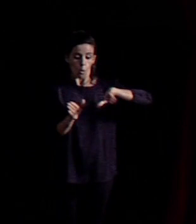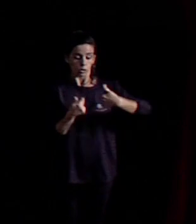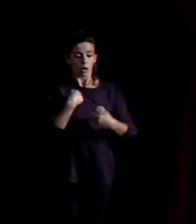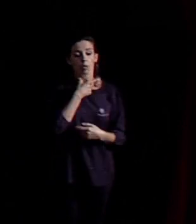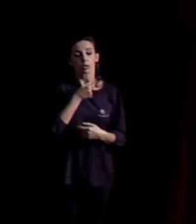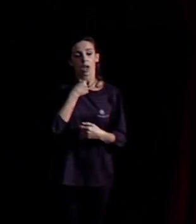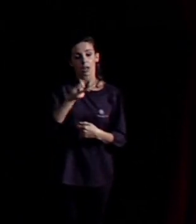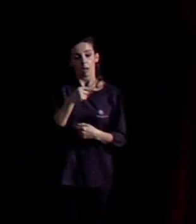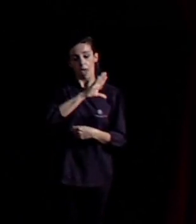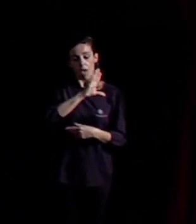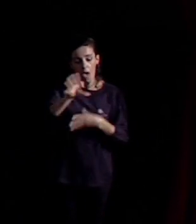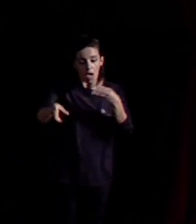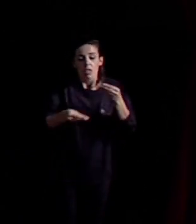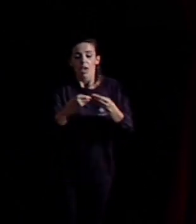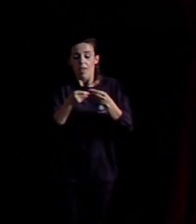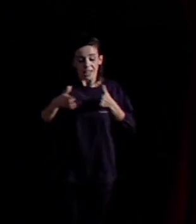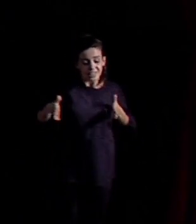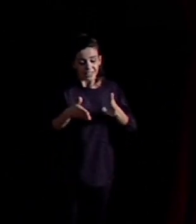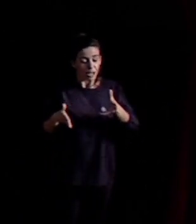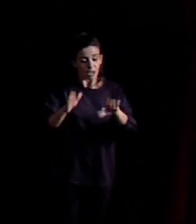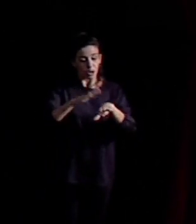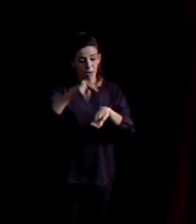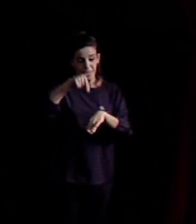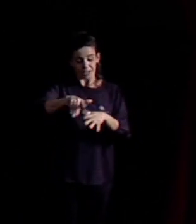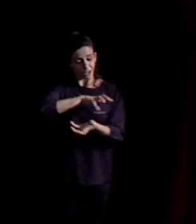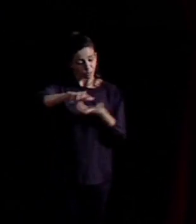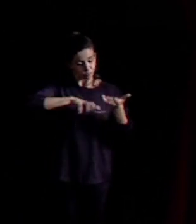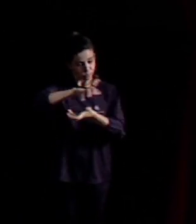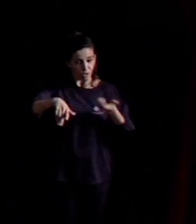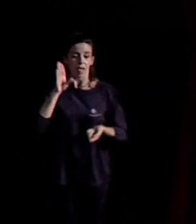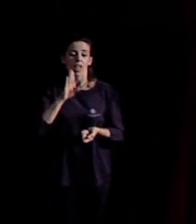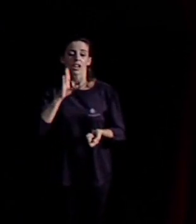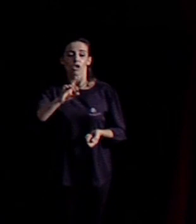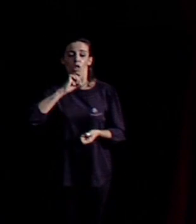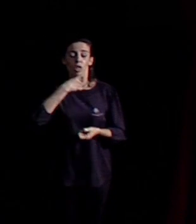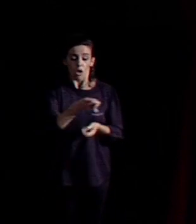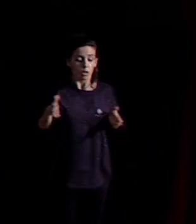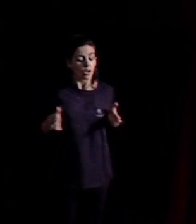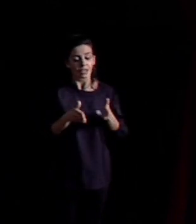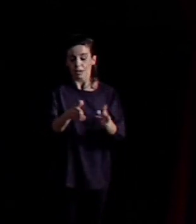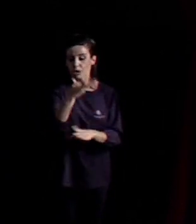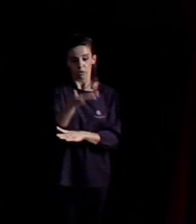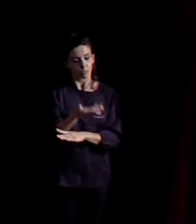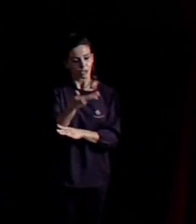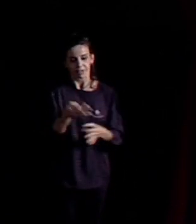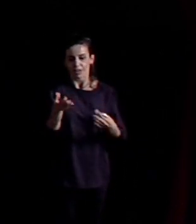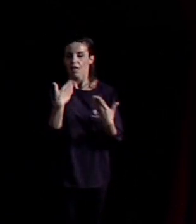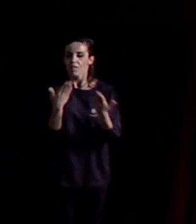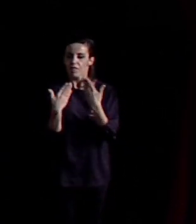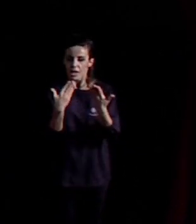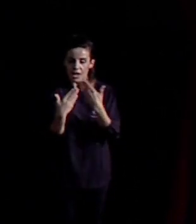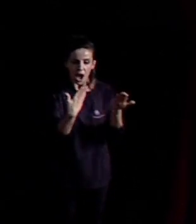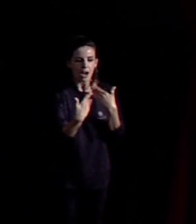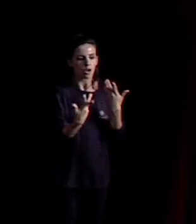gustaría añadir que el camino hacia la erradicación de los incidentes y delitos de odio resulta imprescindible el diálogo y la